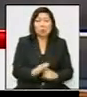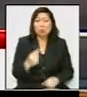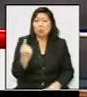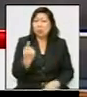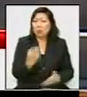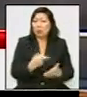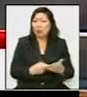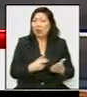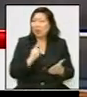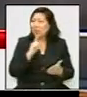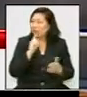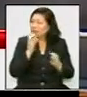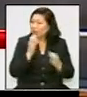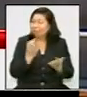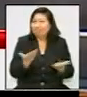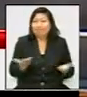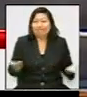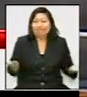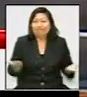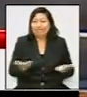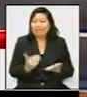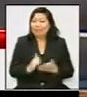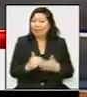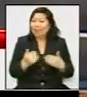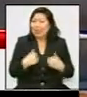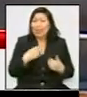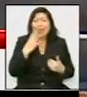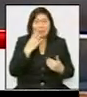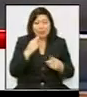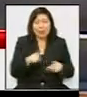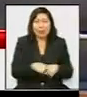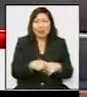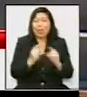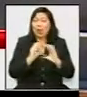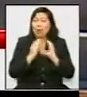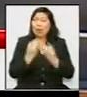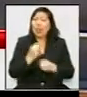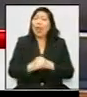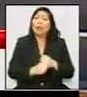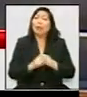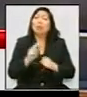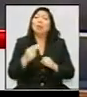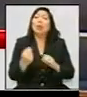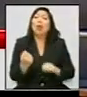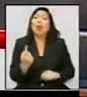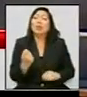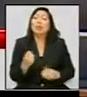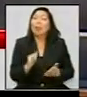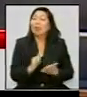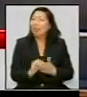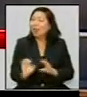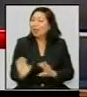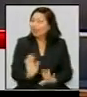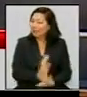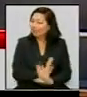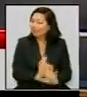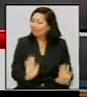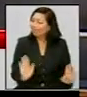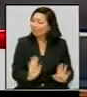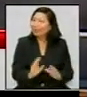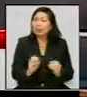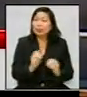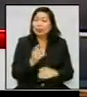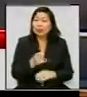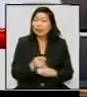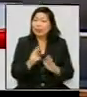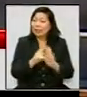Y eso no es correcto, no ha pasado. Ya tengo experiencia también por este Congreso del año 2011. Y eso no se hace. Atentar contra